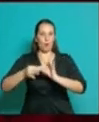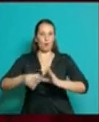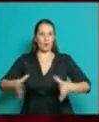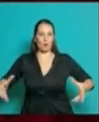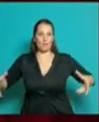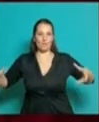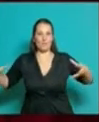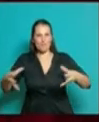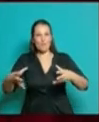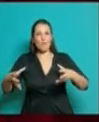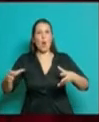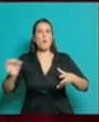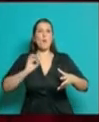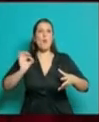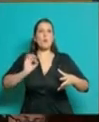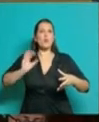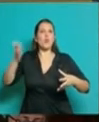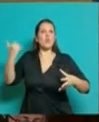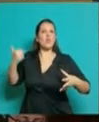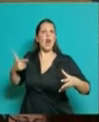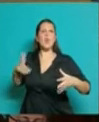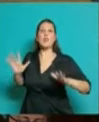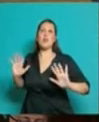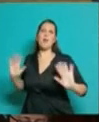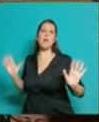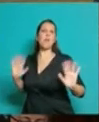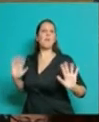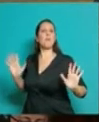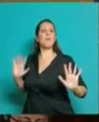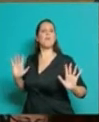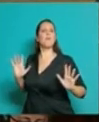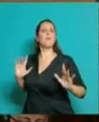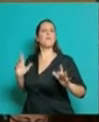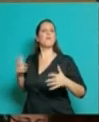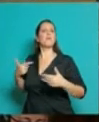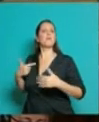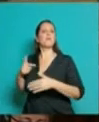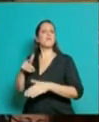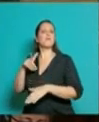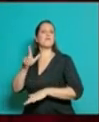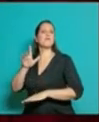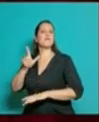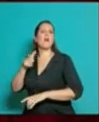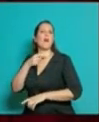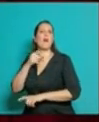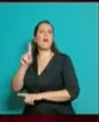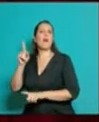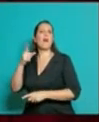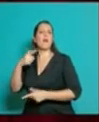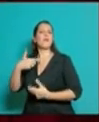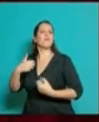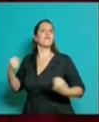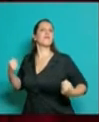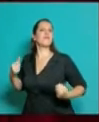Muchos nos miramos y nos preguntábamos de qué país hablaba. Parecía que era un país en desarrollo, en crecimiento, cosas